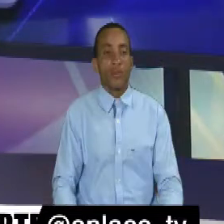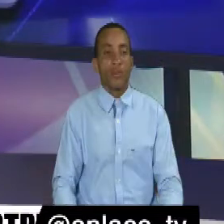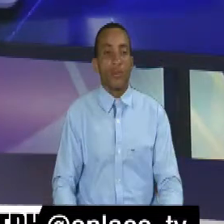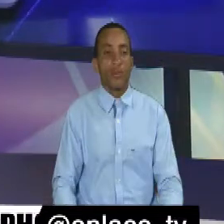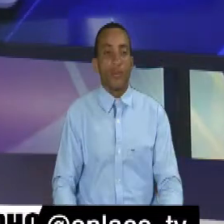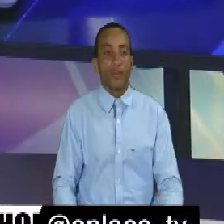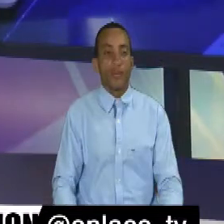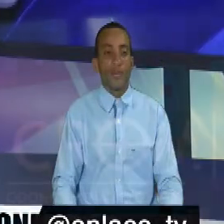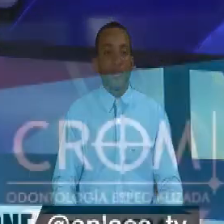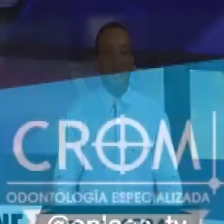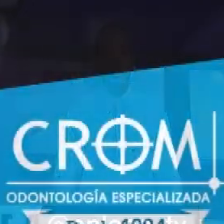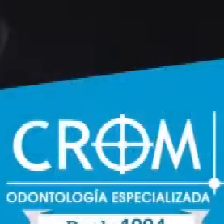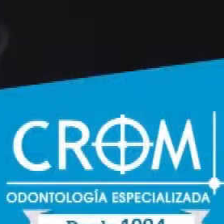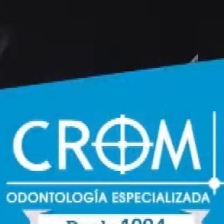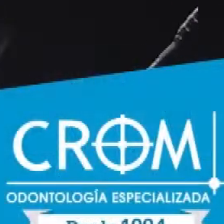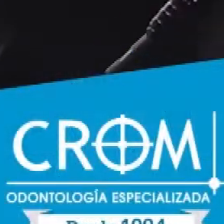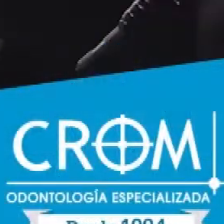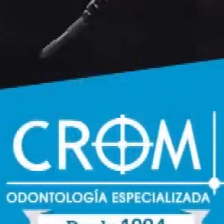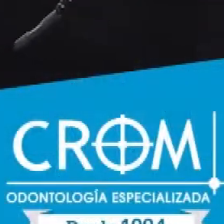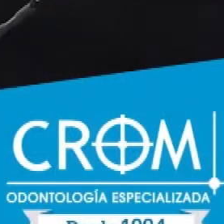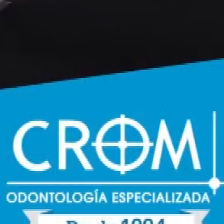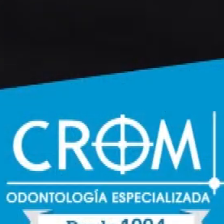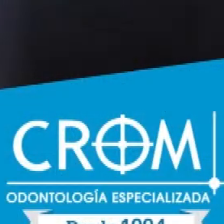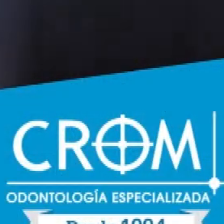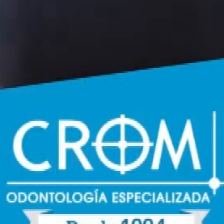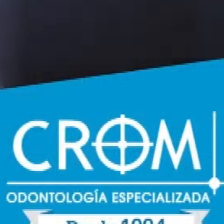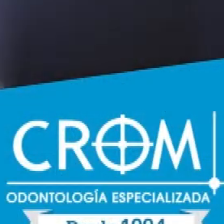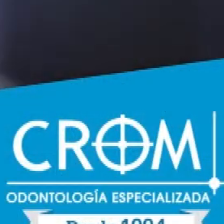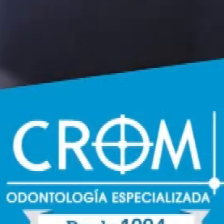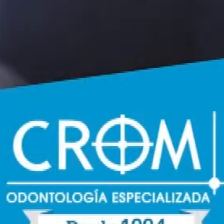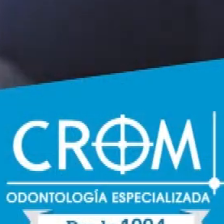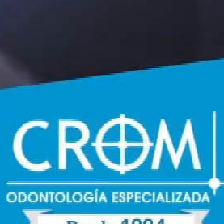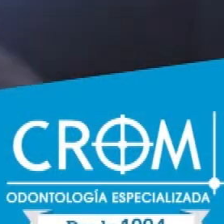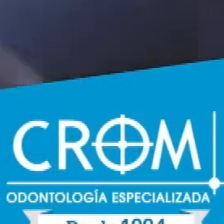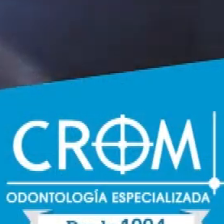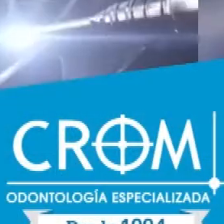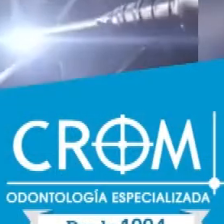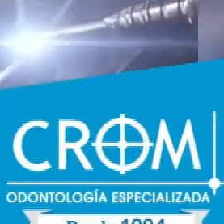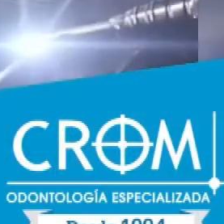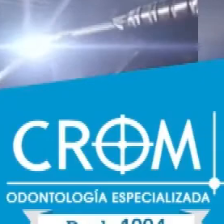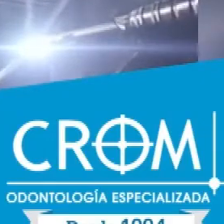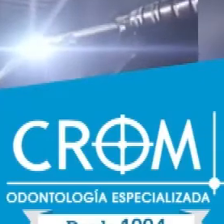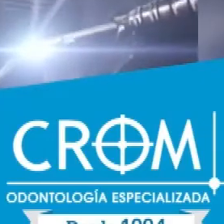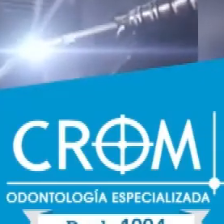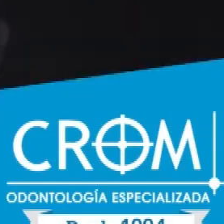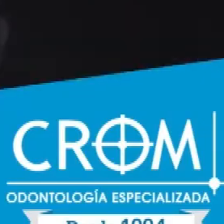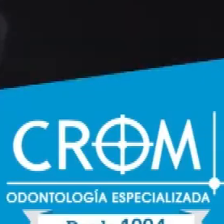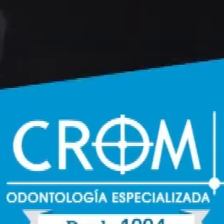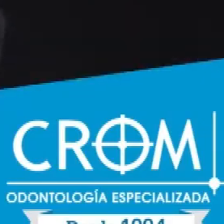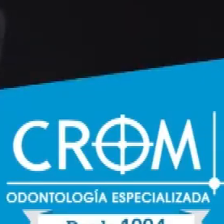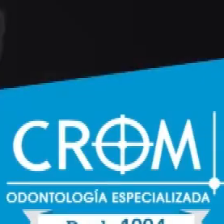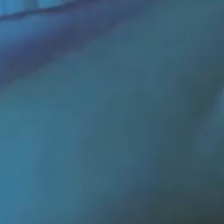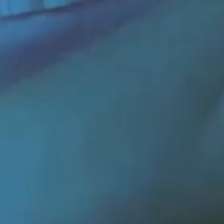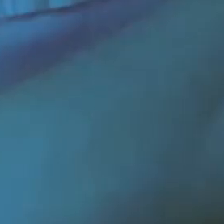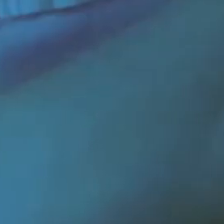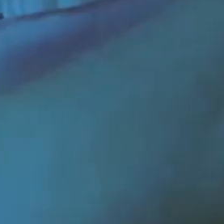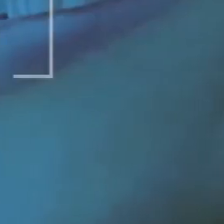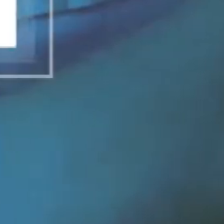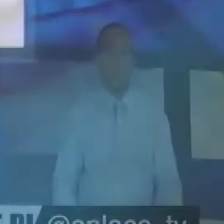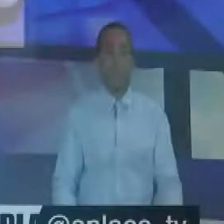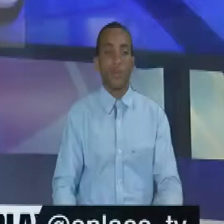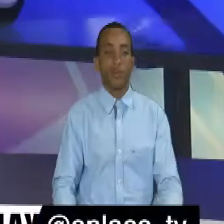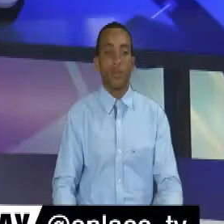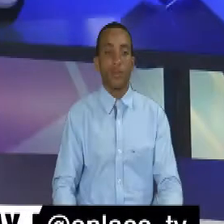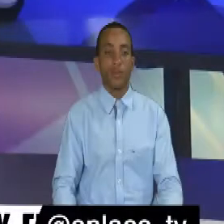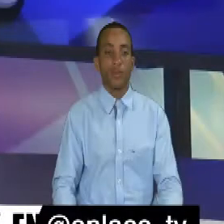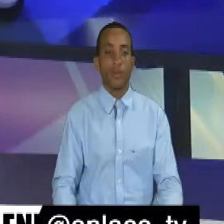Invisalign, ortodoncia invisible, resultados muy visibles. Luce tu sonrisa, no tus brackets. Chrome, odontología especializada.